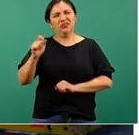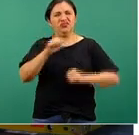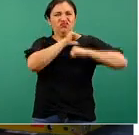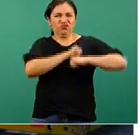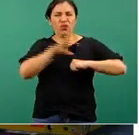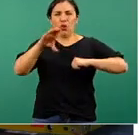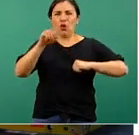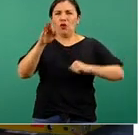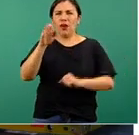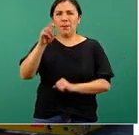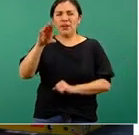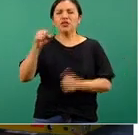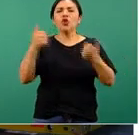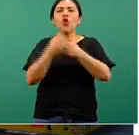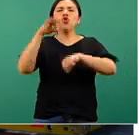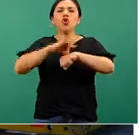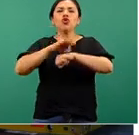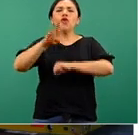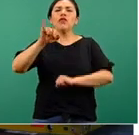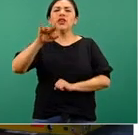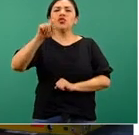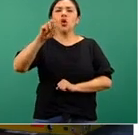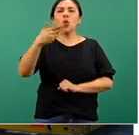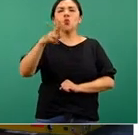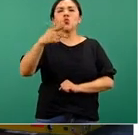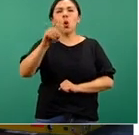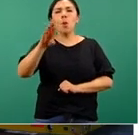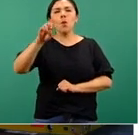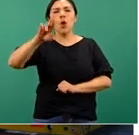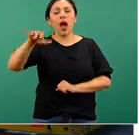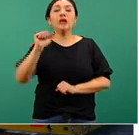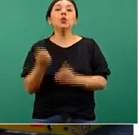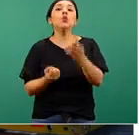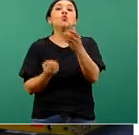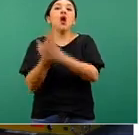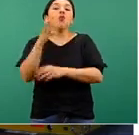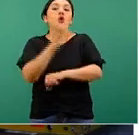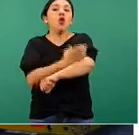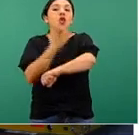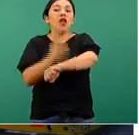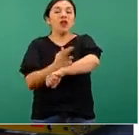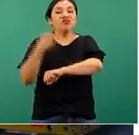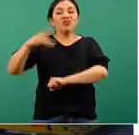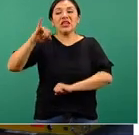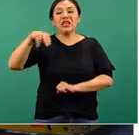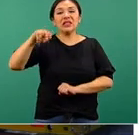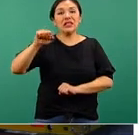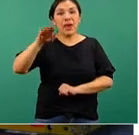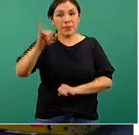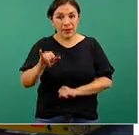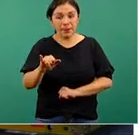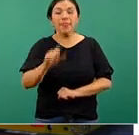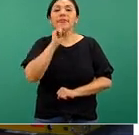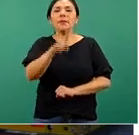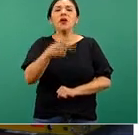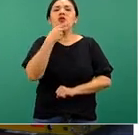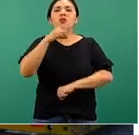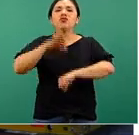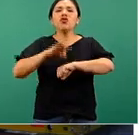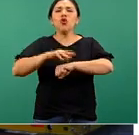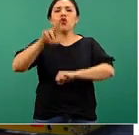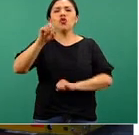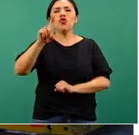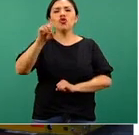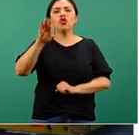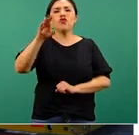acompañado del doctor Víctor Hugo Borja, el nuevo coordinador médico del INSABI, y también el doctor Rodolfo Lehmann, el